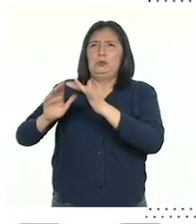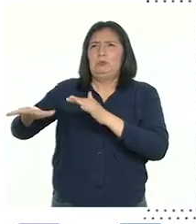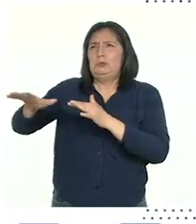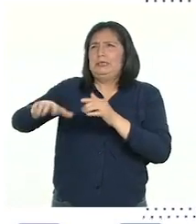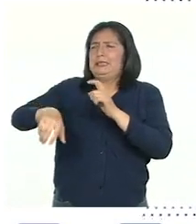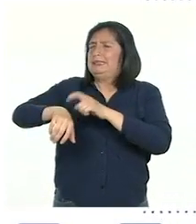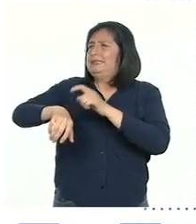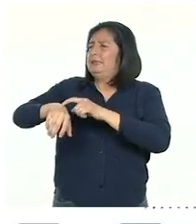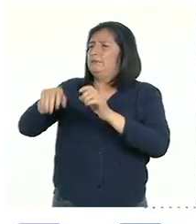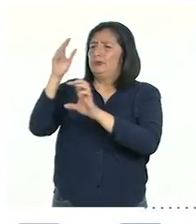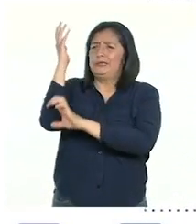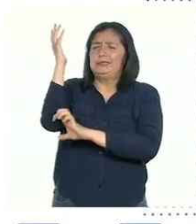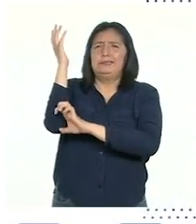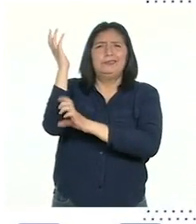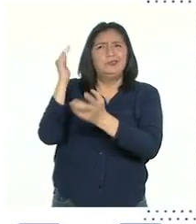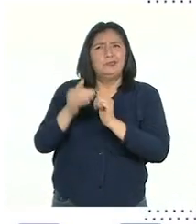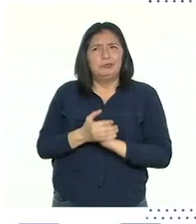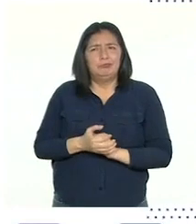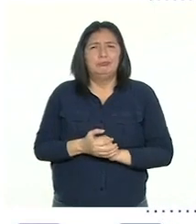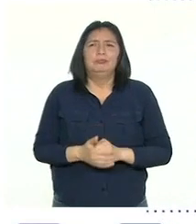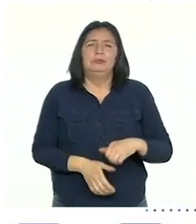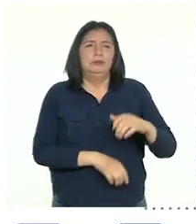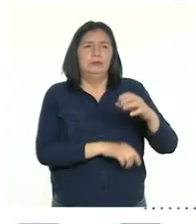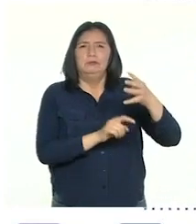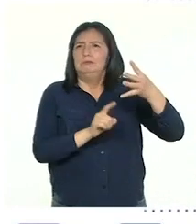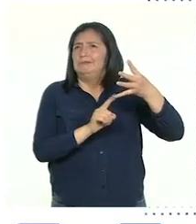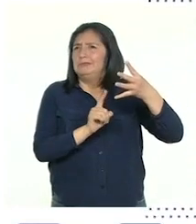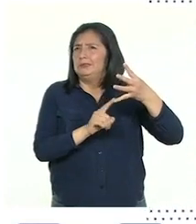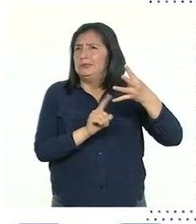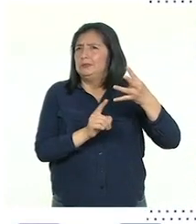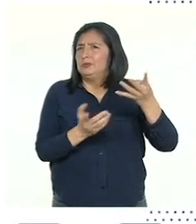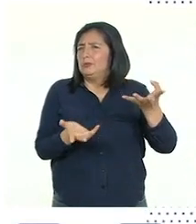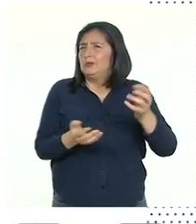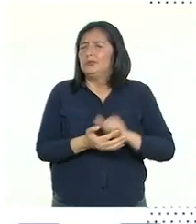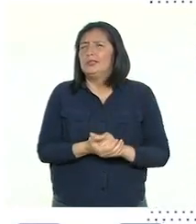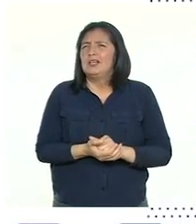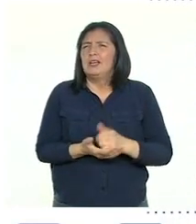comunidades durante determinadas estaciones. Por otro